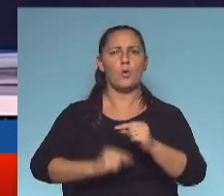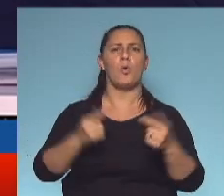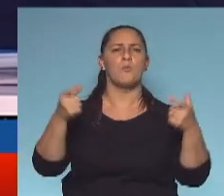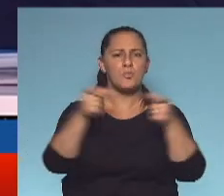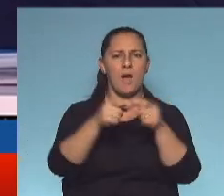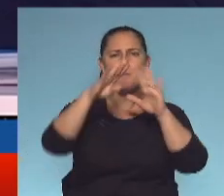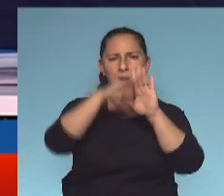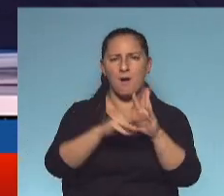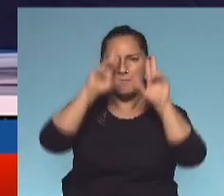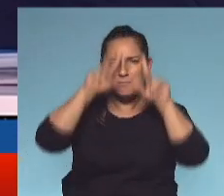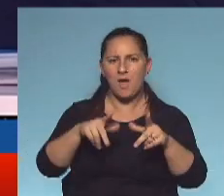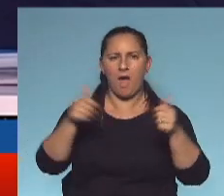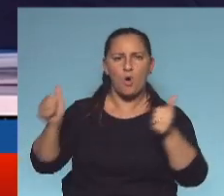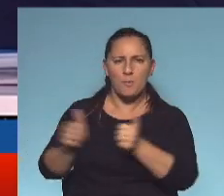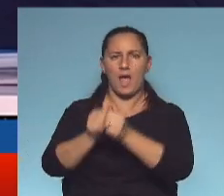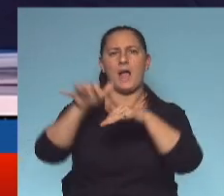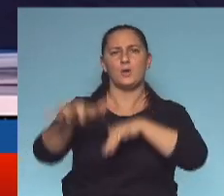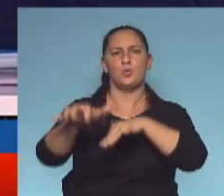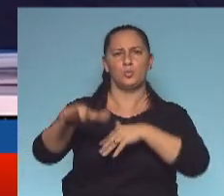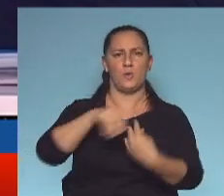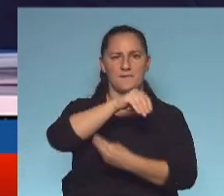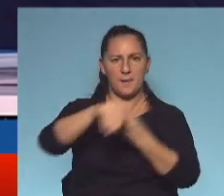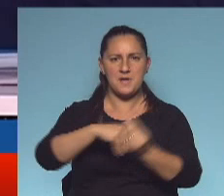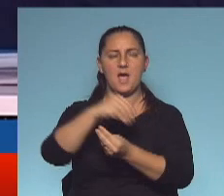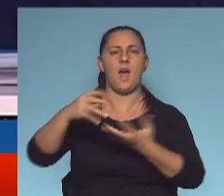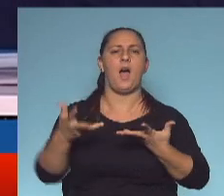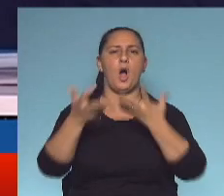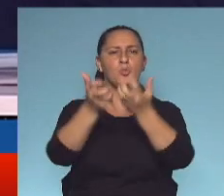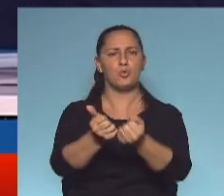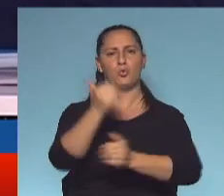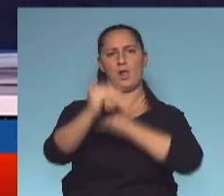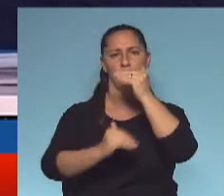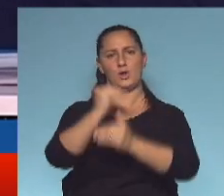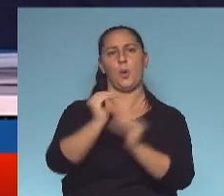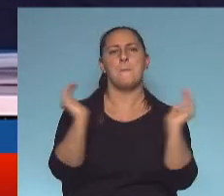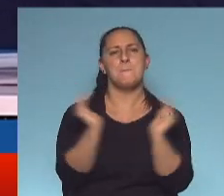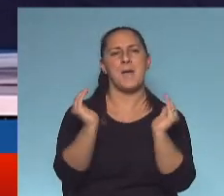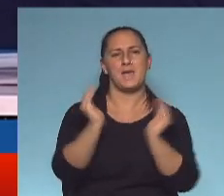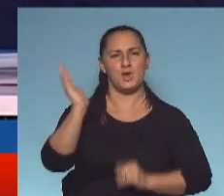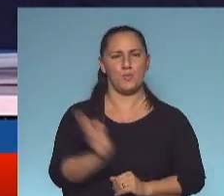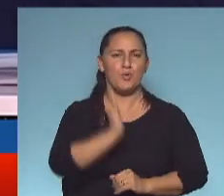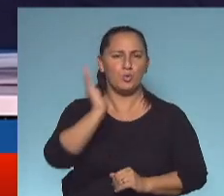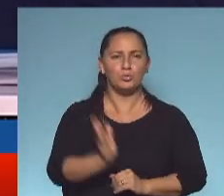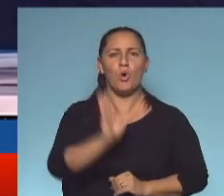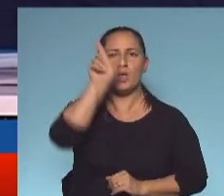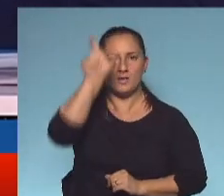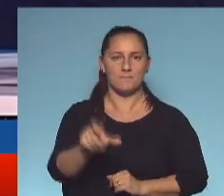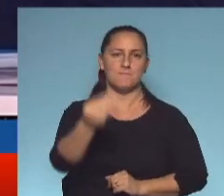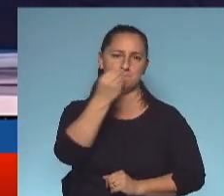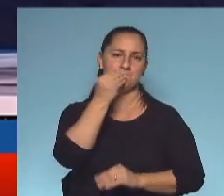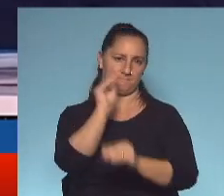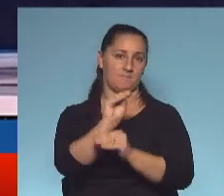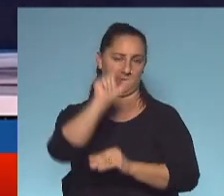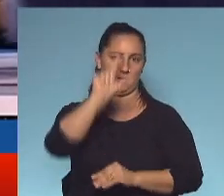programas de acompañamiento de la agricultura familiar, de apoyo al desarrollo de los pequeños productores y a la buena alimentación en